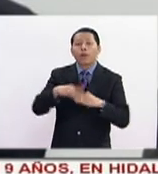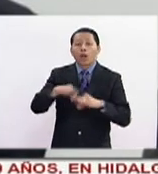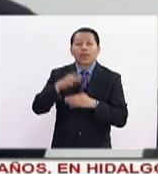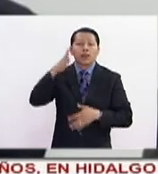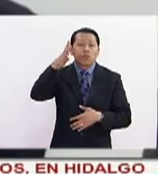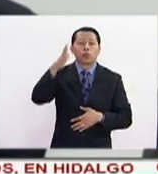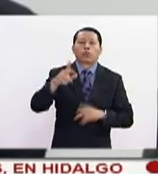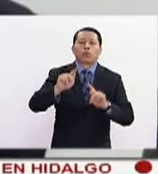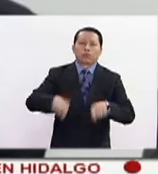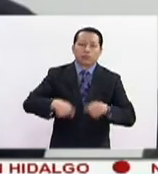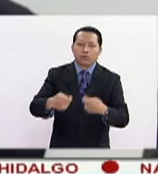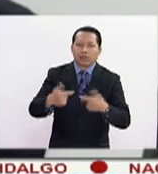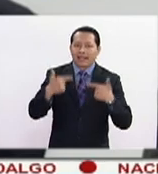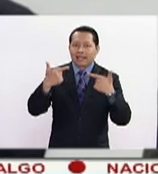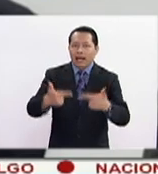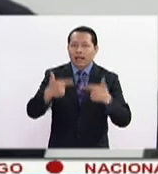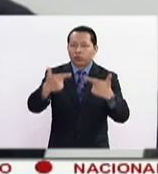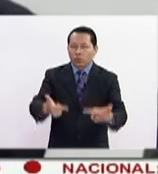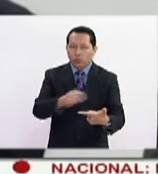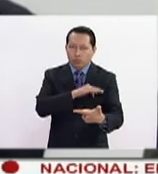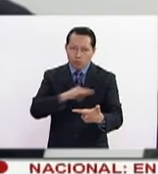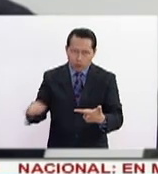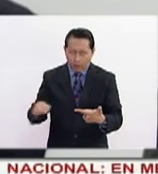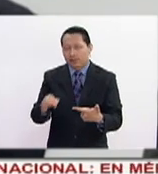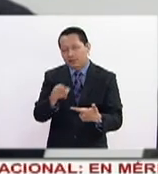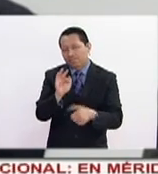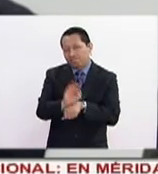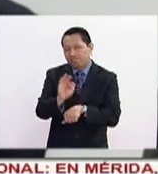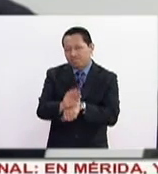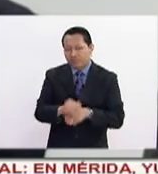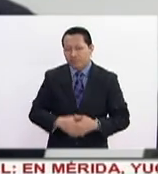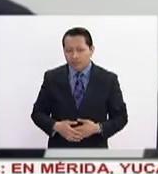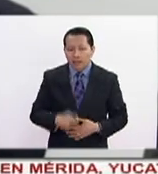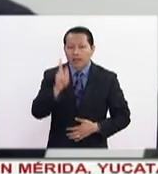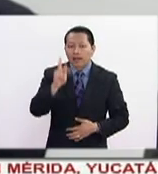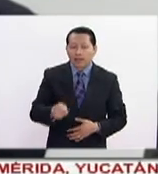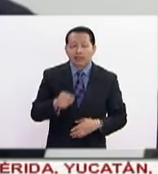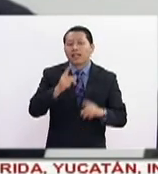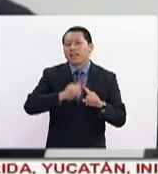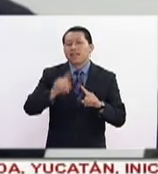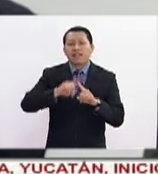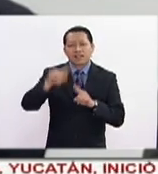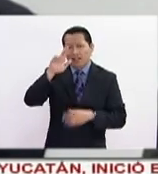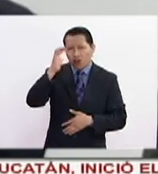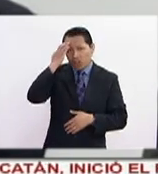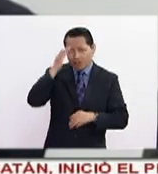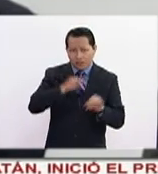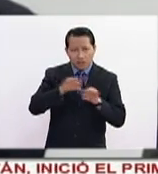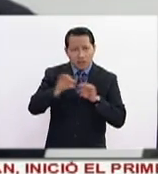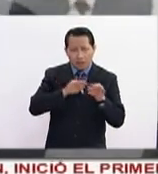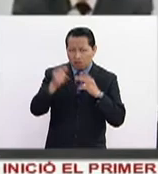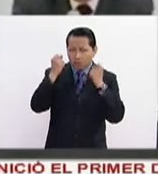viable a las generaciones de mexicanos por venir. Varios reconocimientos avalan esa labor.